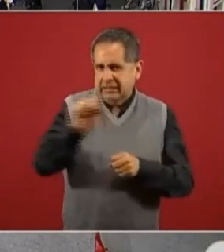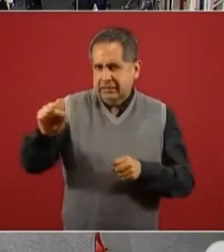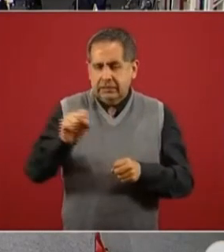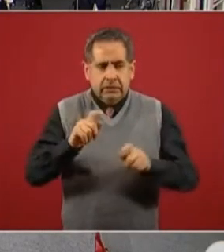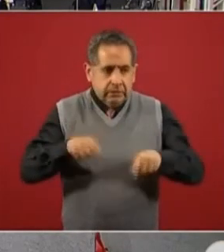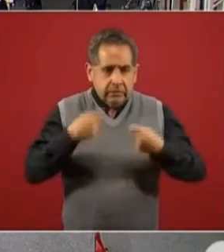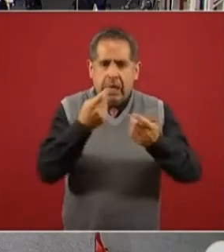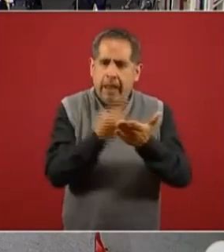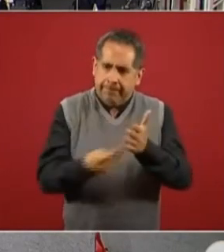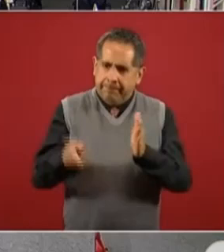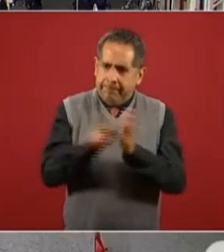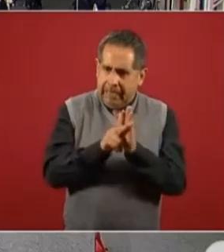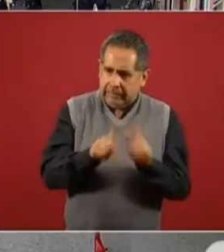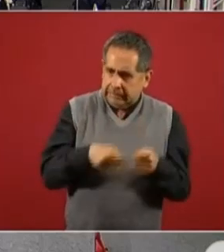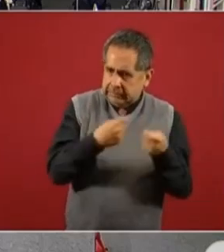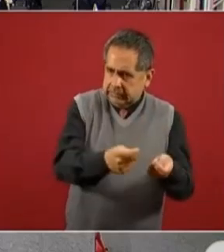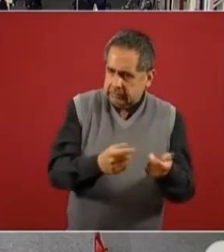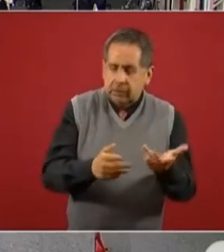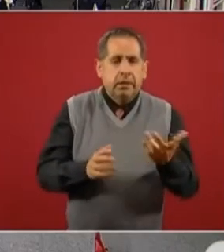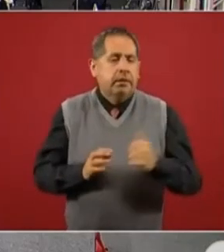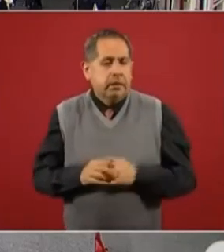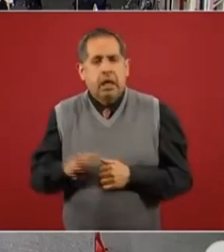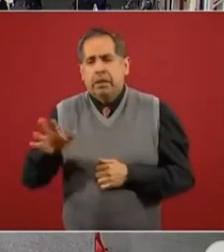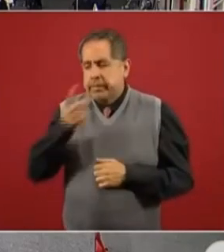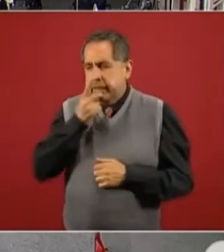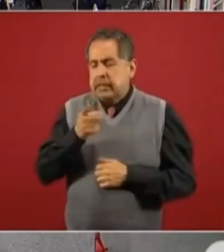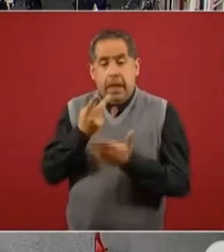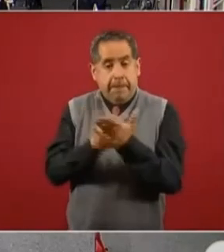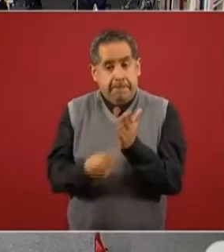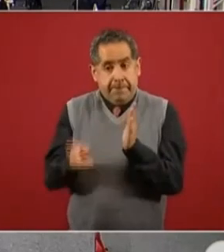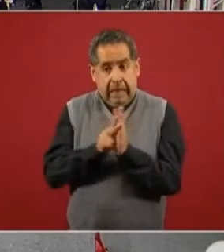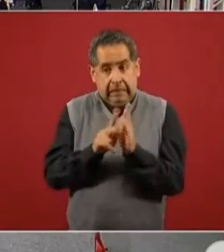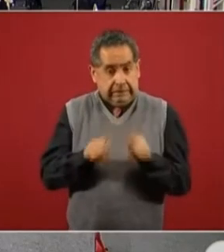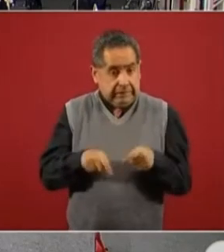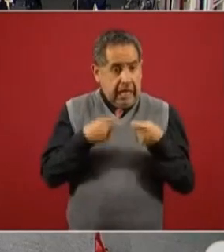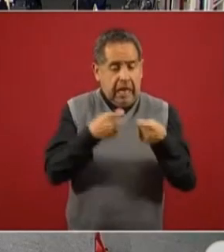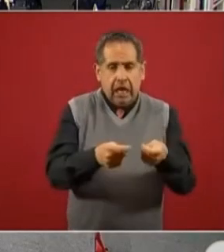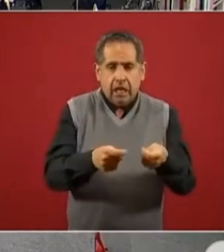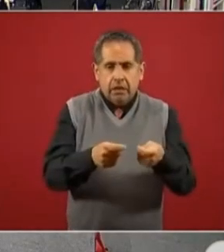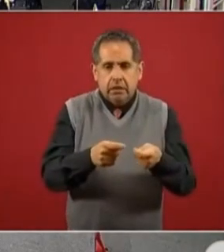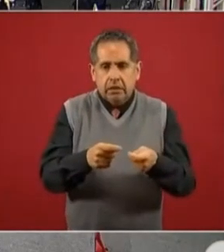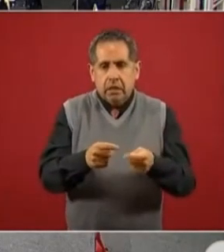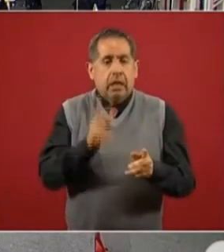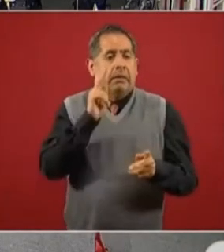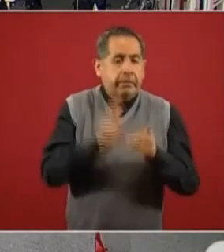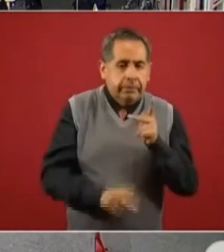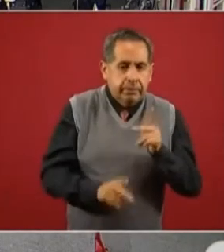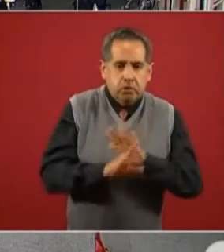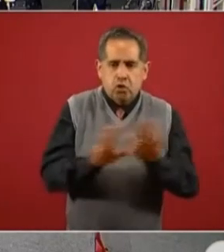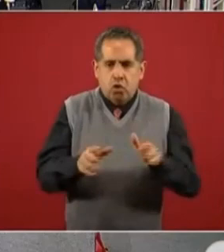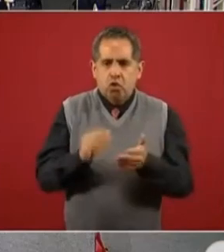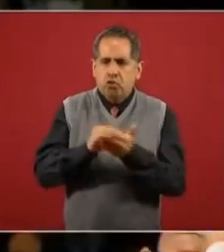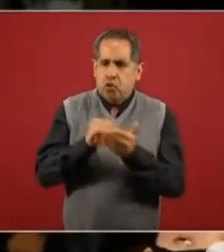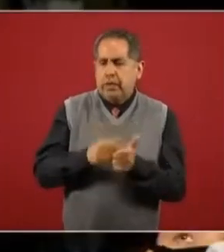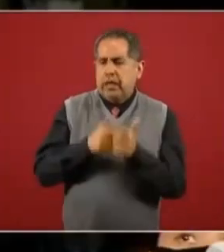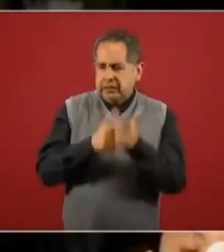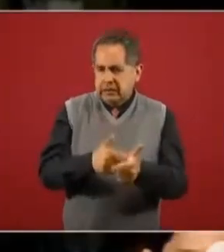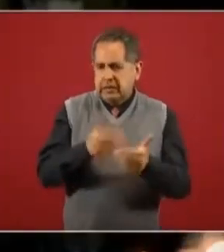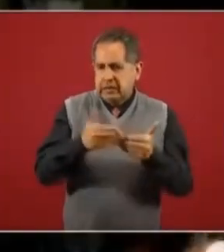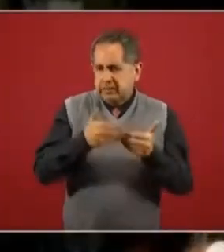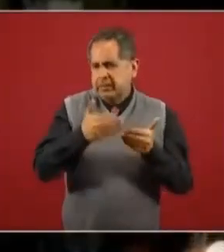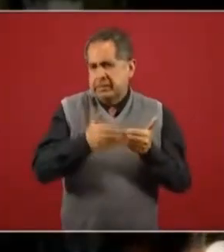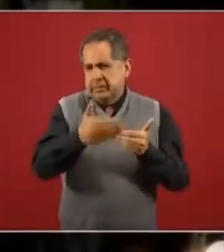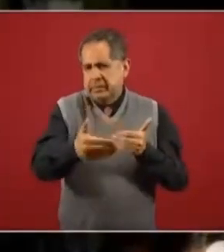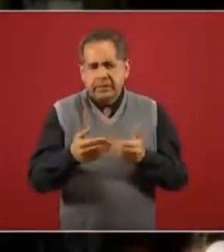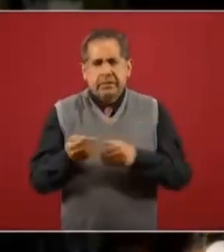me comentaba que ese proceso, esa estrategia de basificación no se suspende. Correcto. De parte del gobierno federal, sigue pese a